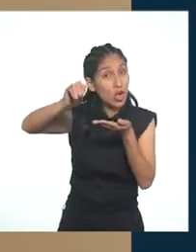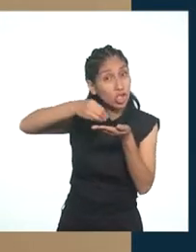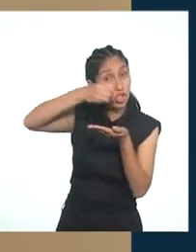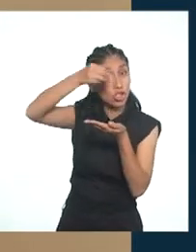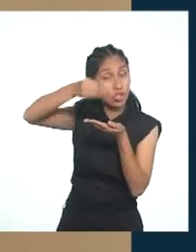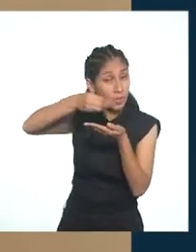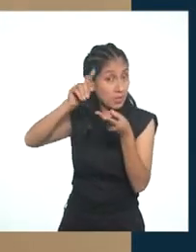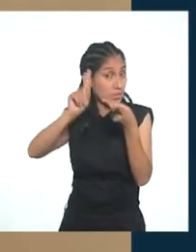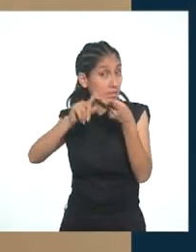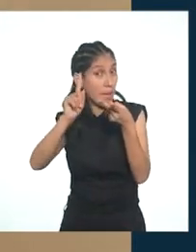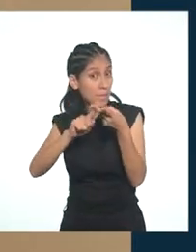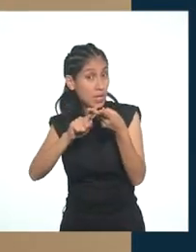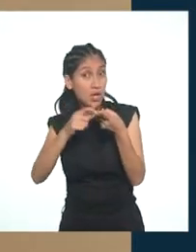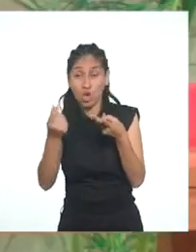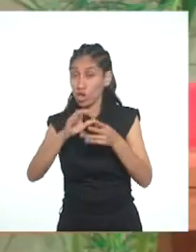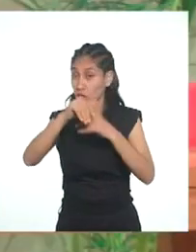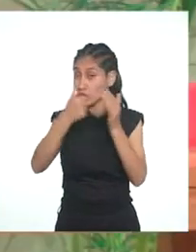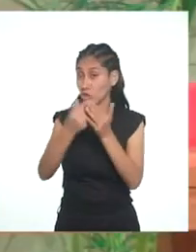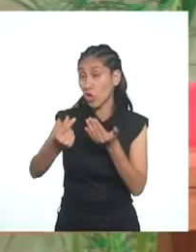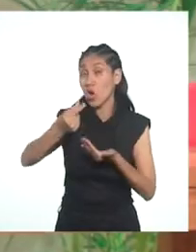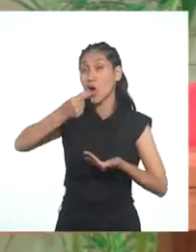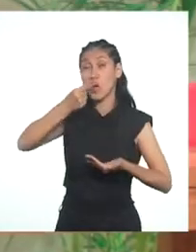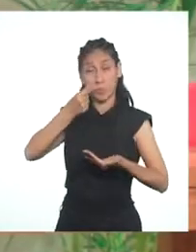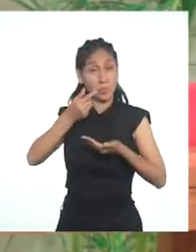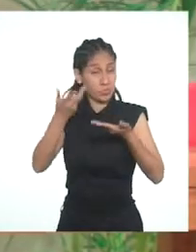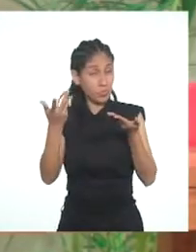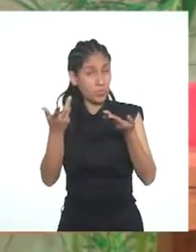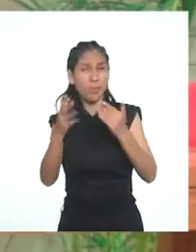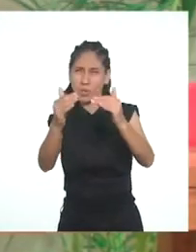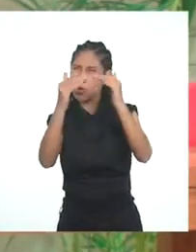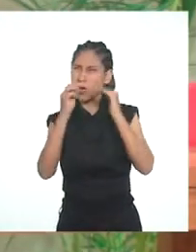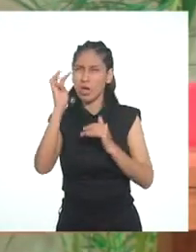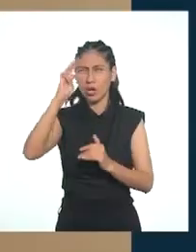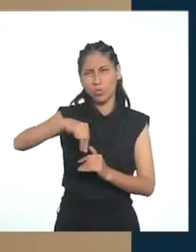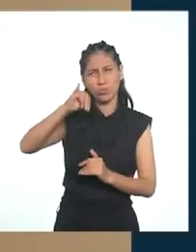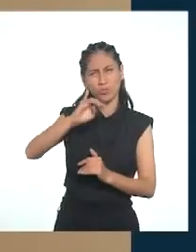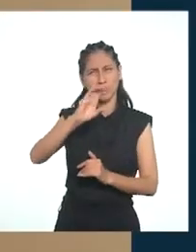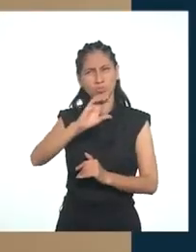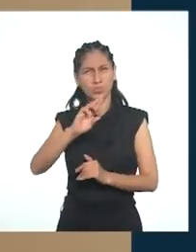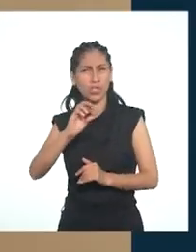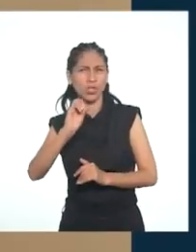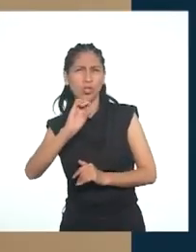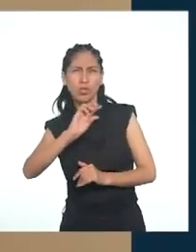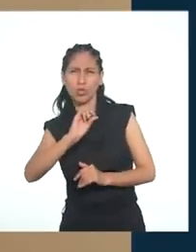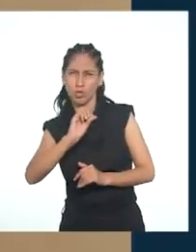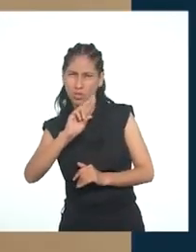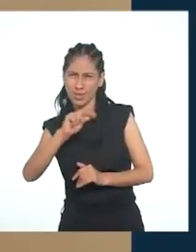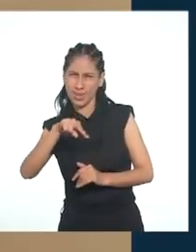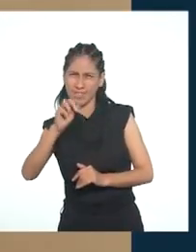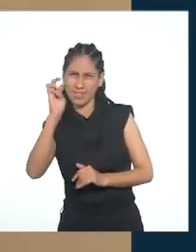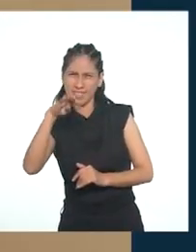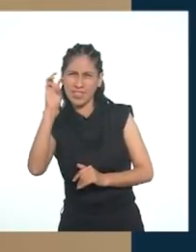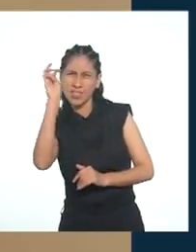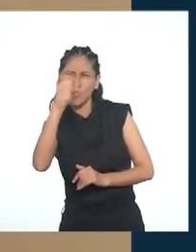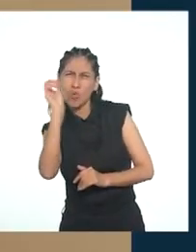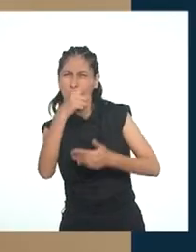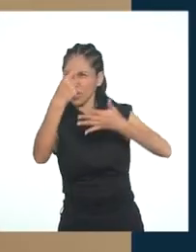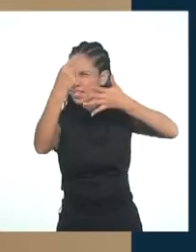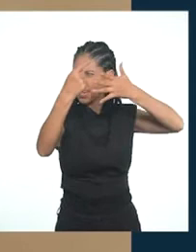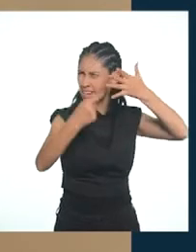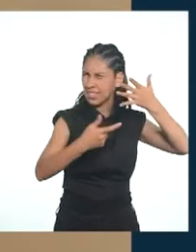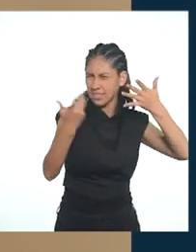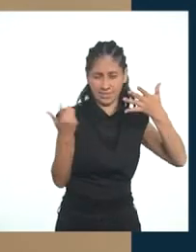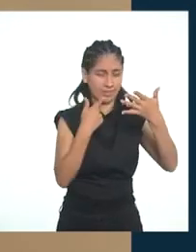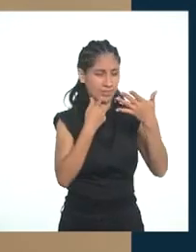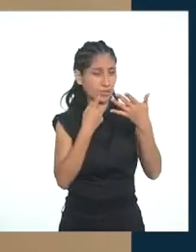la farmacéutica, por ejemplo. ¿Y qué caracteriza a un microorganismo? Pues son muy diversos. Algunos tienen